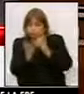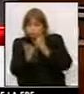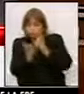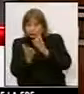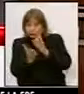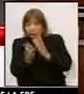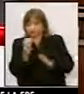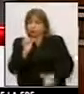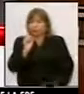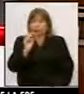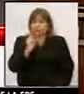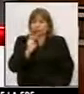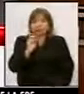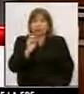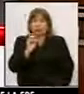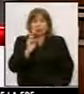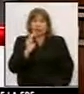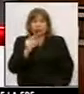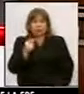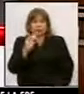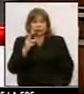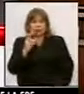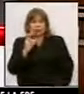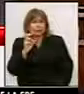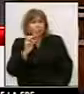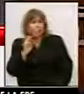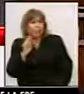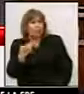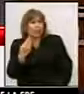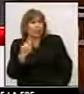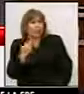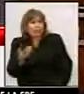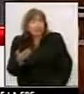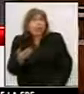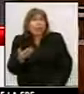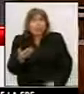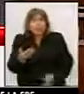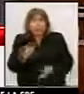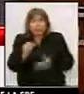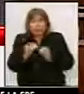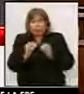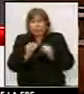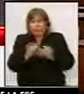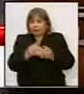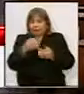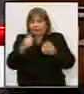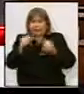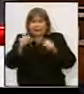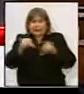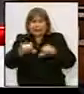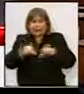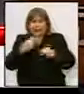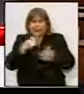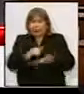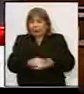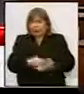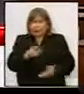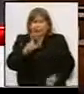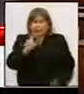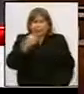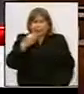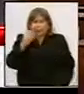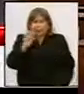Deutsche Bank 200 millones de dólares. Y esa operación ha generado una pérdida de 30 millones de dólares.